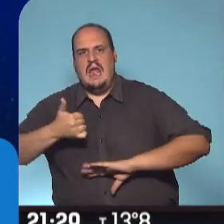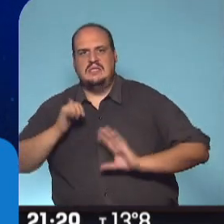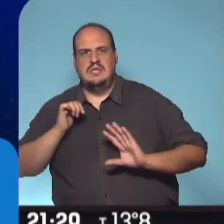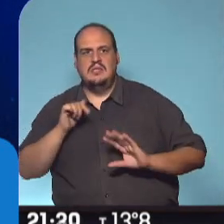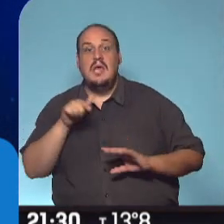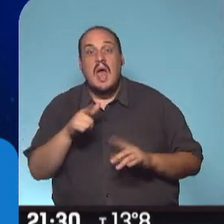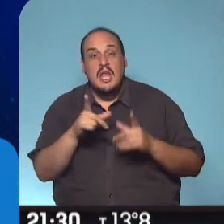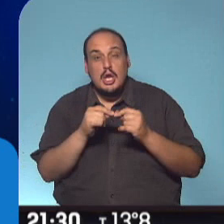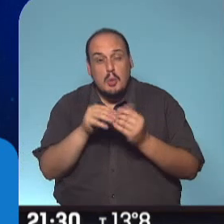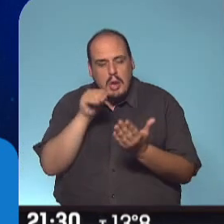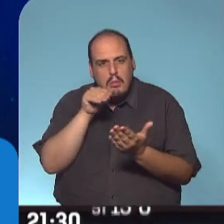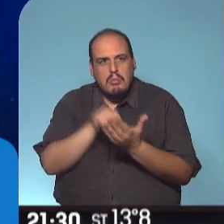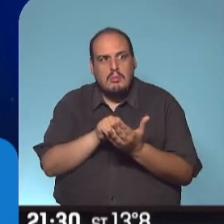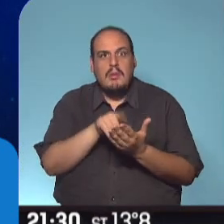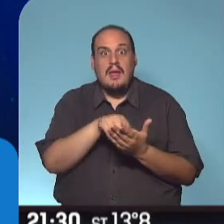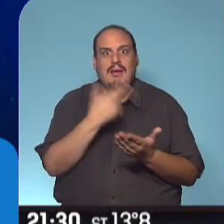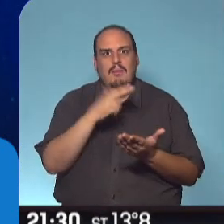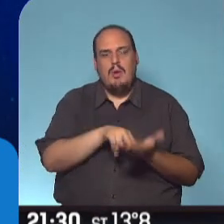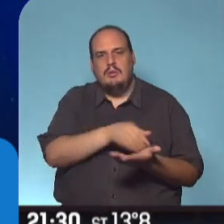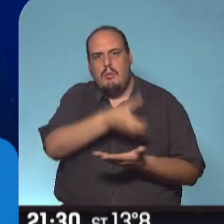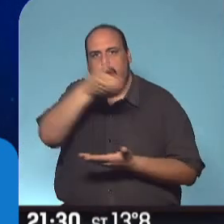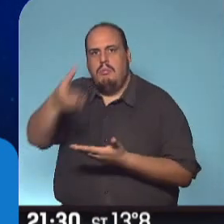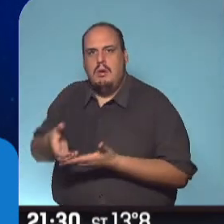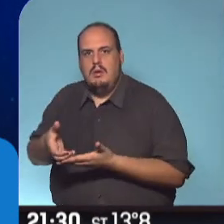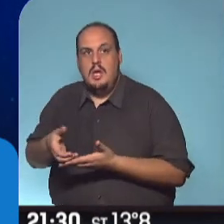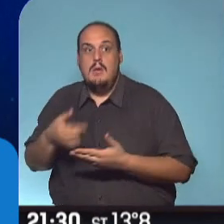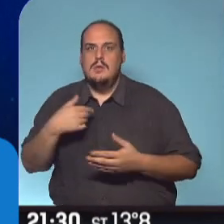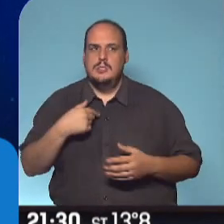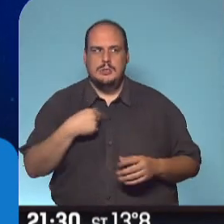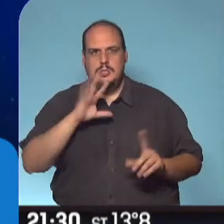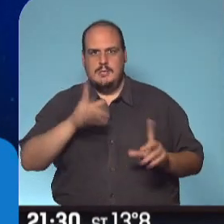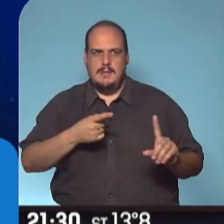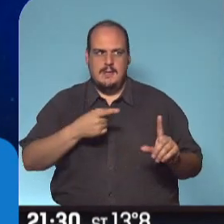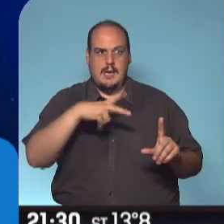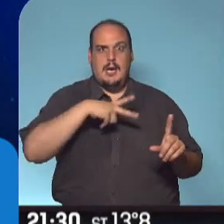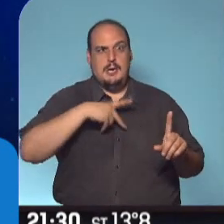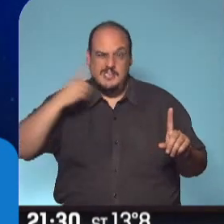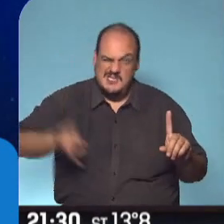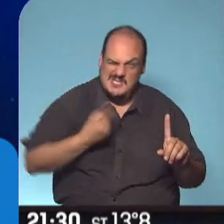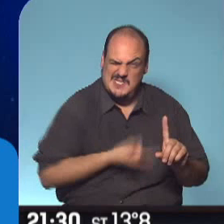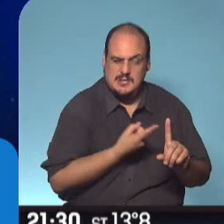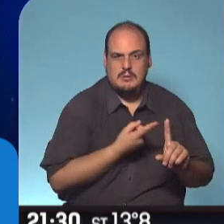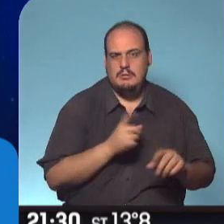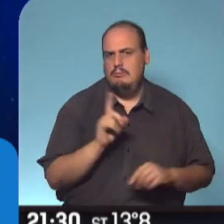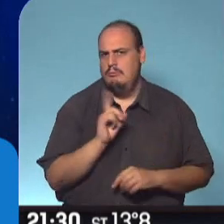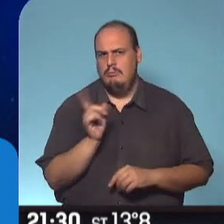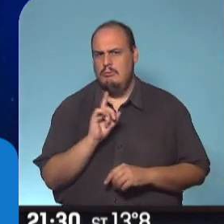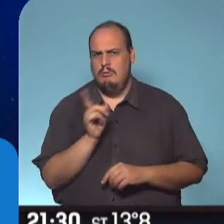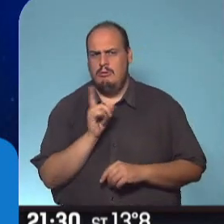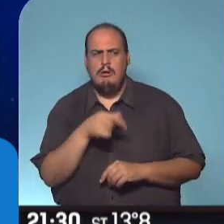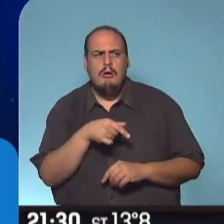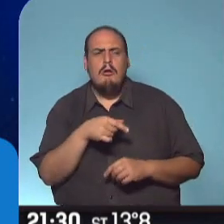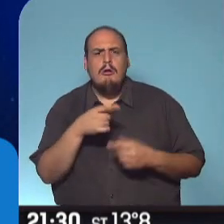además sea un aporte significativo, porque esto no es una acción persecutoria contra nadie, sino que es una acción destinada a